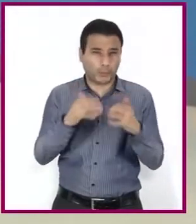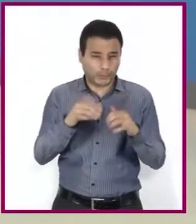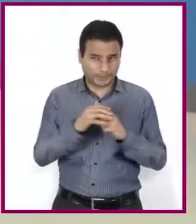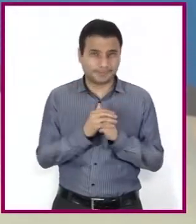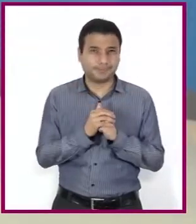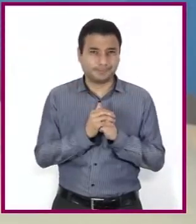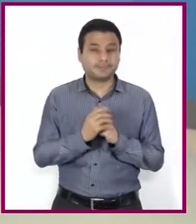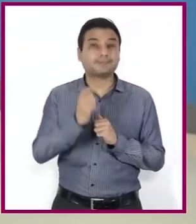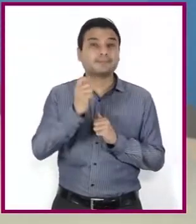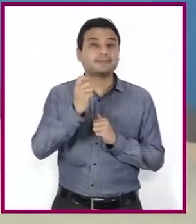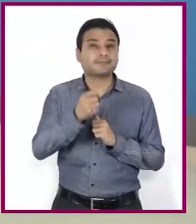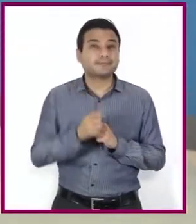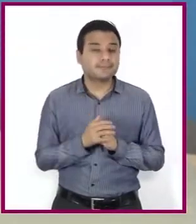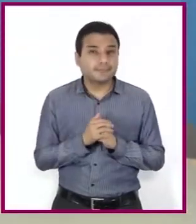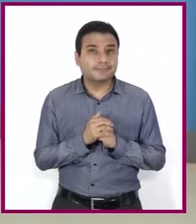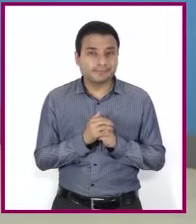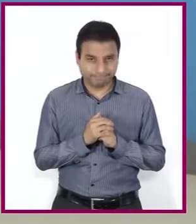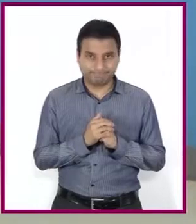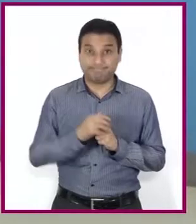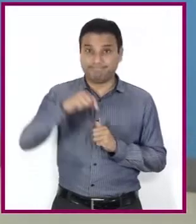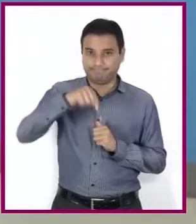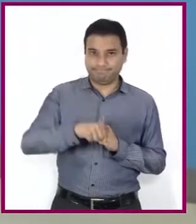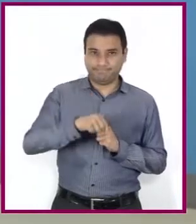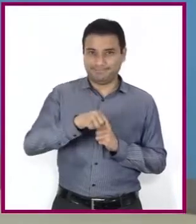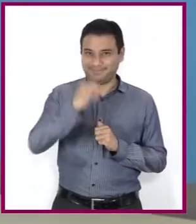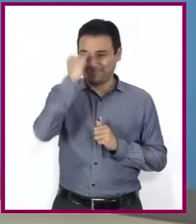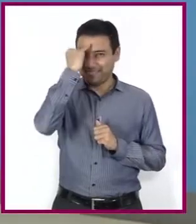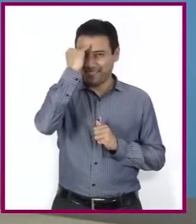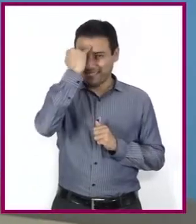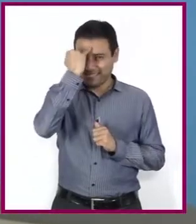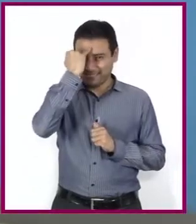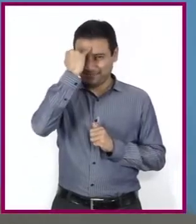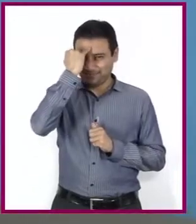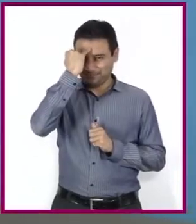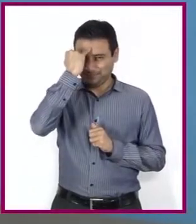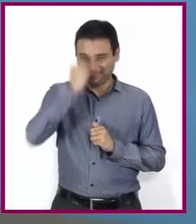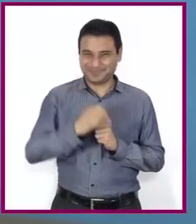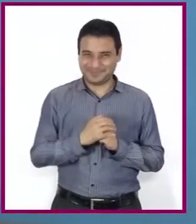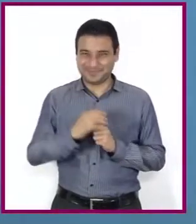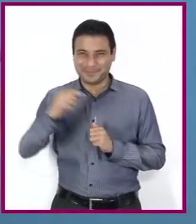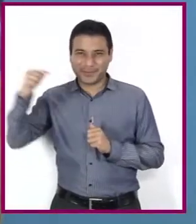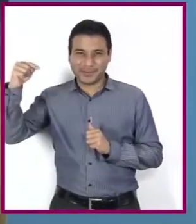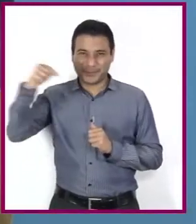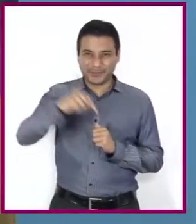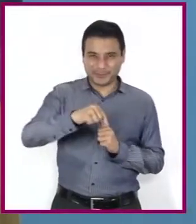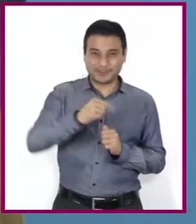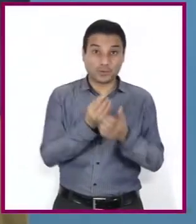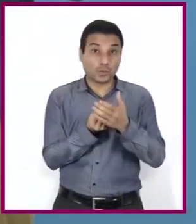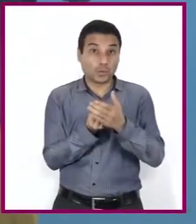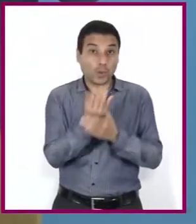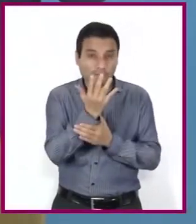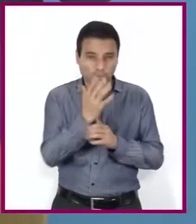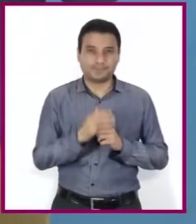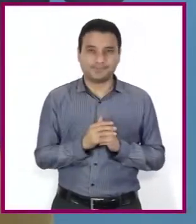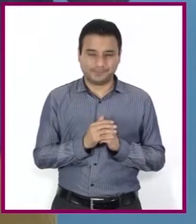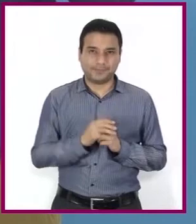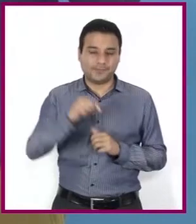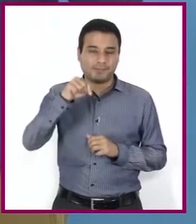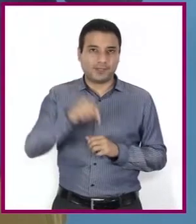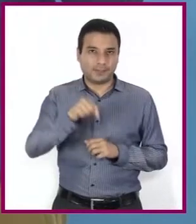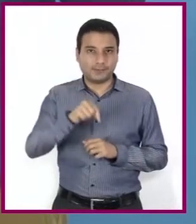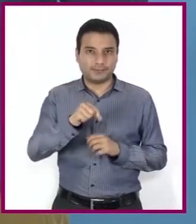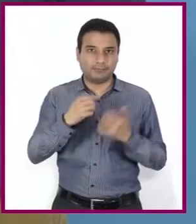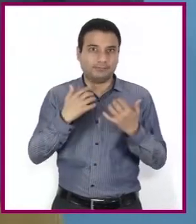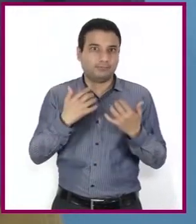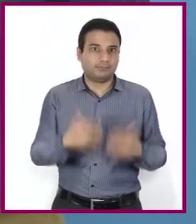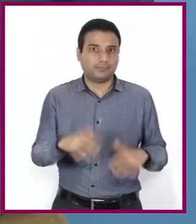el descubrimiento de Indias. Y así las llaman Nuevo Mundo, y no tanto te dicen nuevo por ser nuevamente hallado,